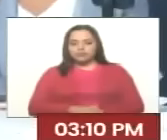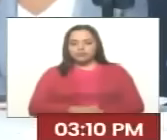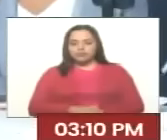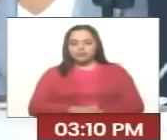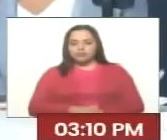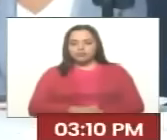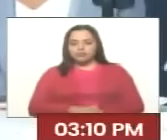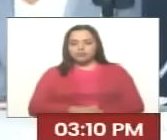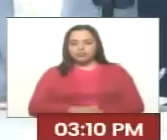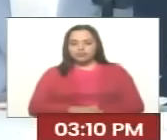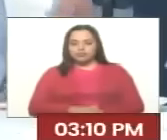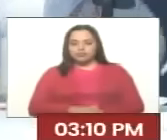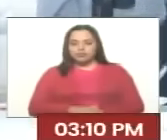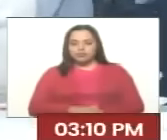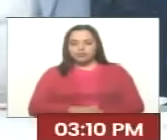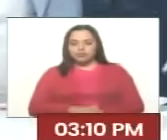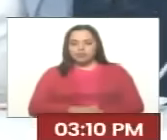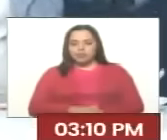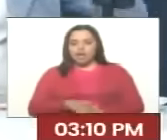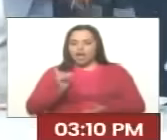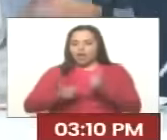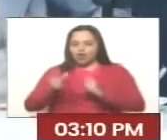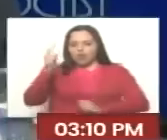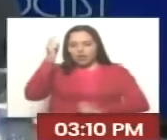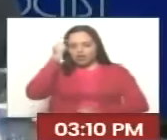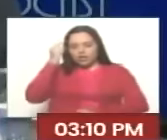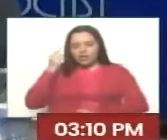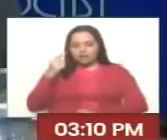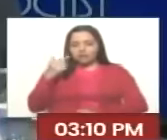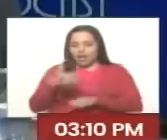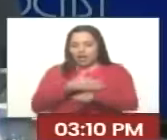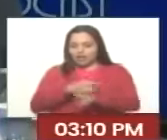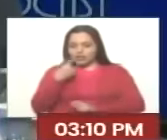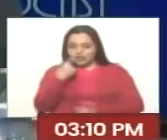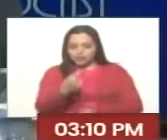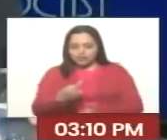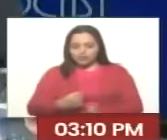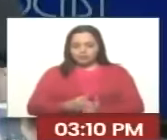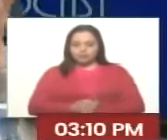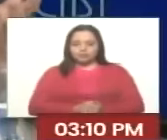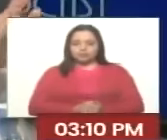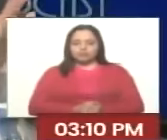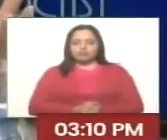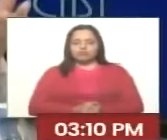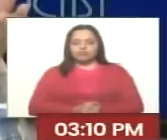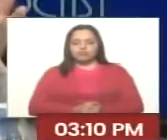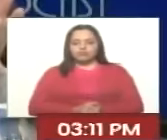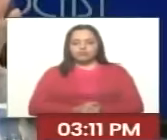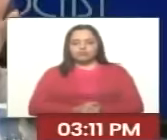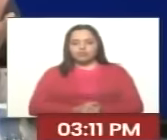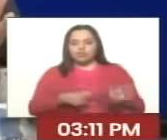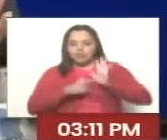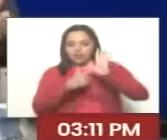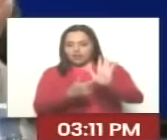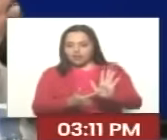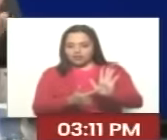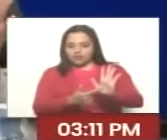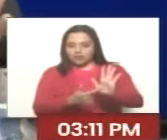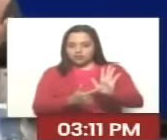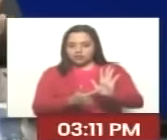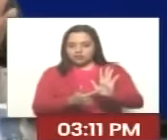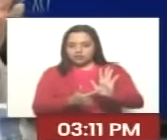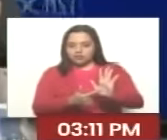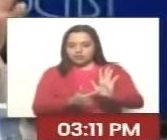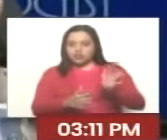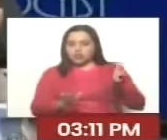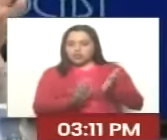ocurrió hace apenas unos días, ya lo dije, aparte de la audiencia de